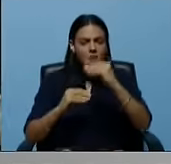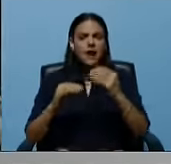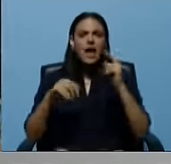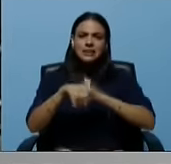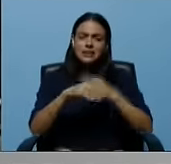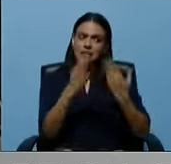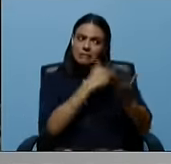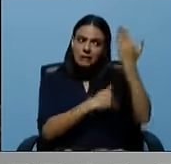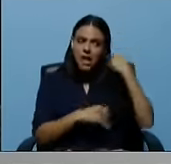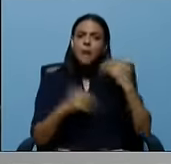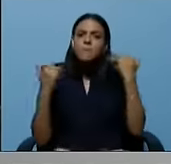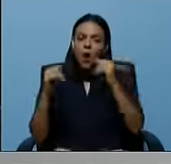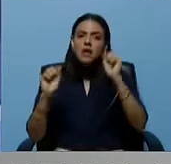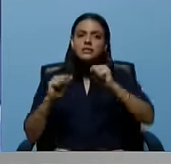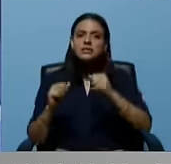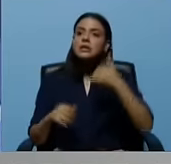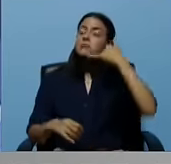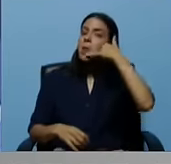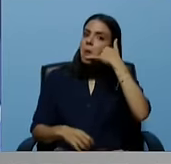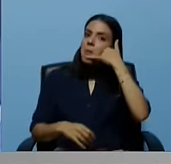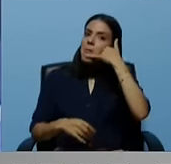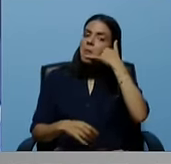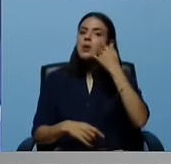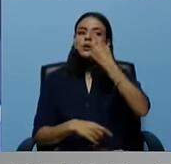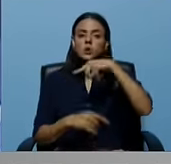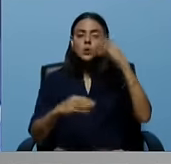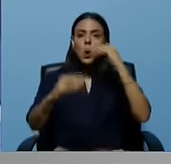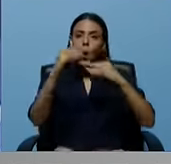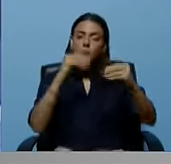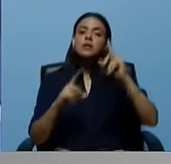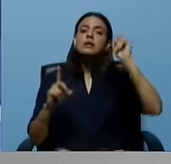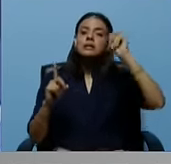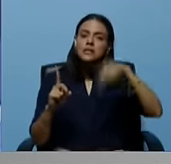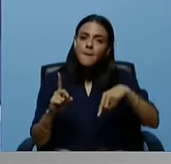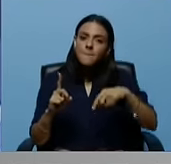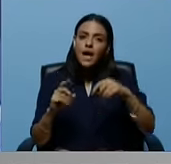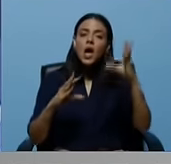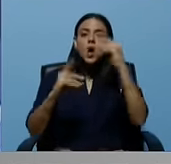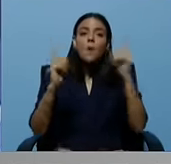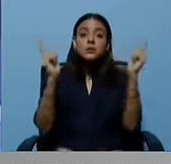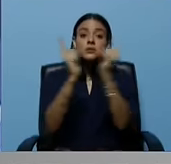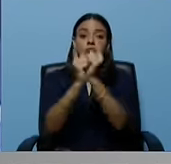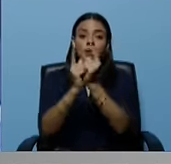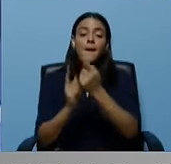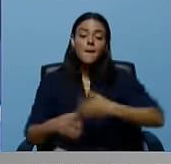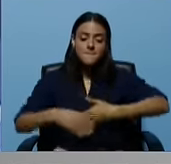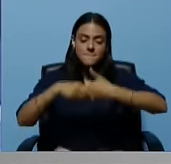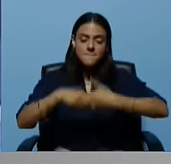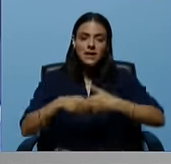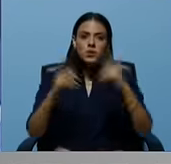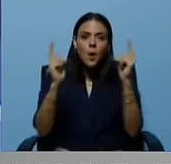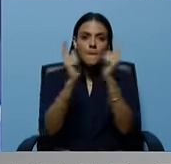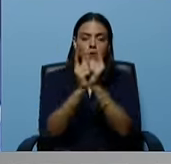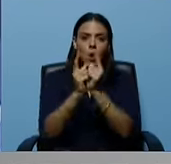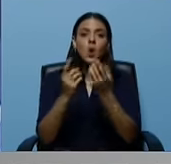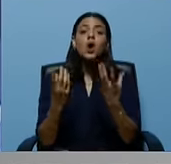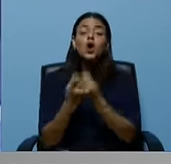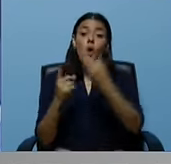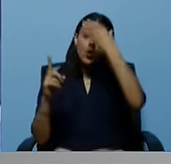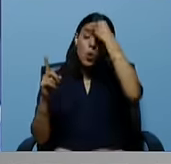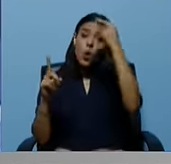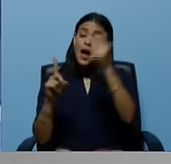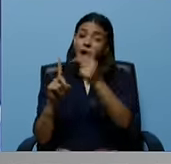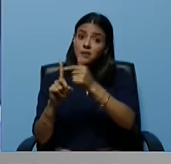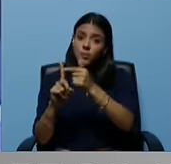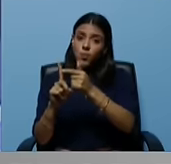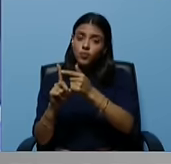de tipo telefónico y conversaciones personales entre el señor González Urrutia,